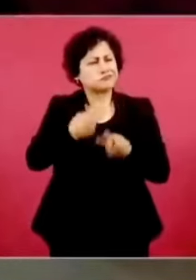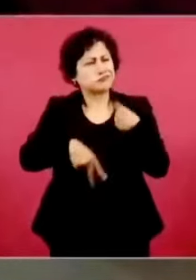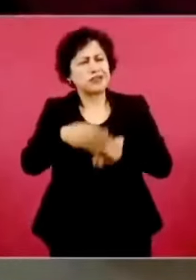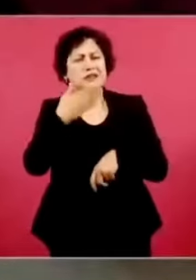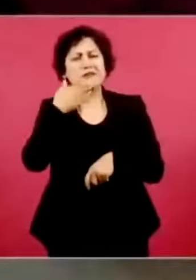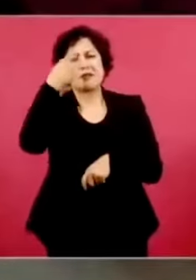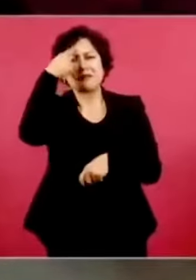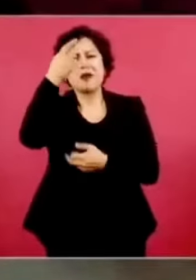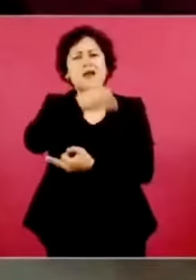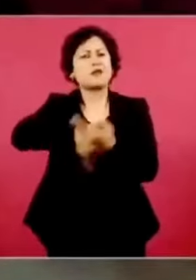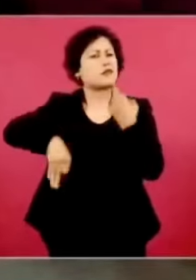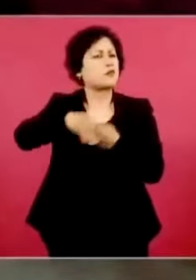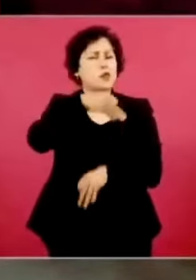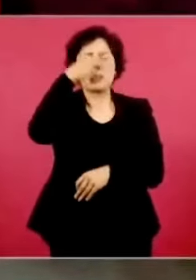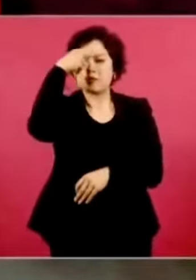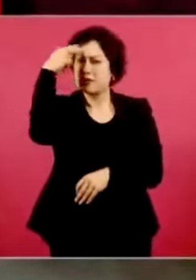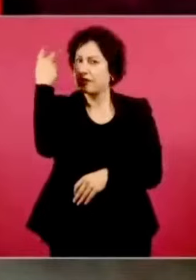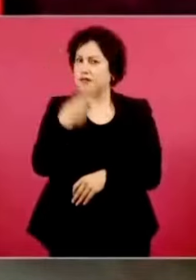todos.